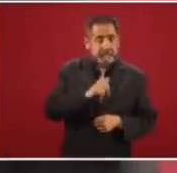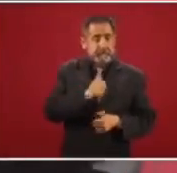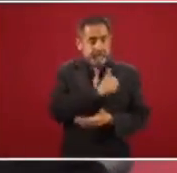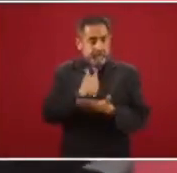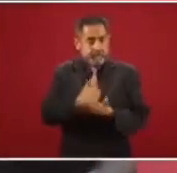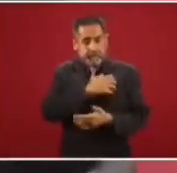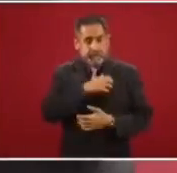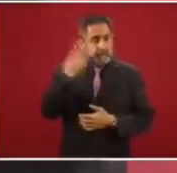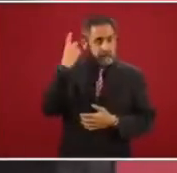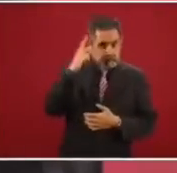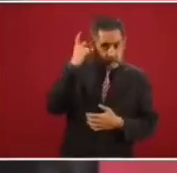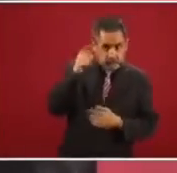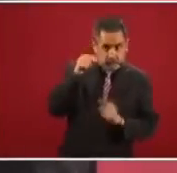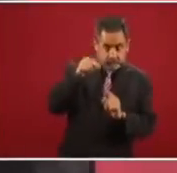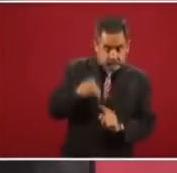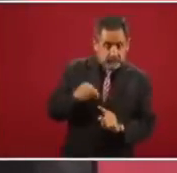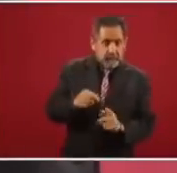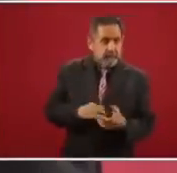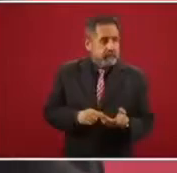en durango